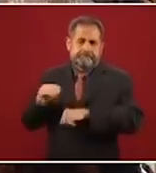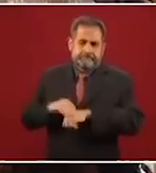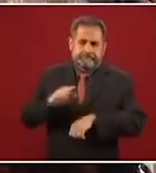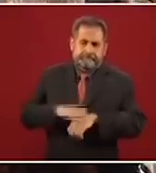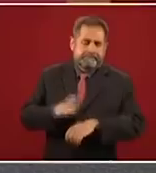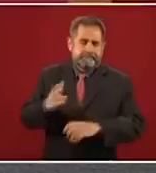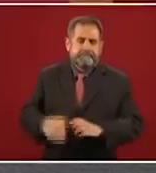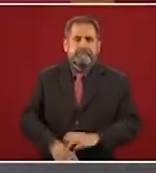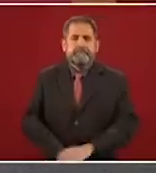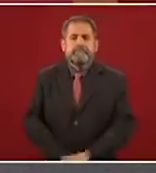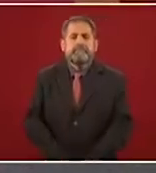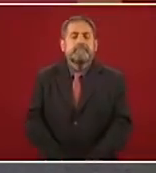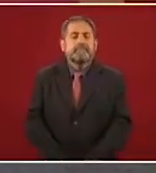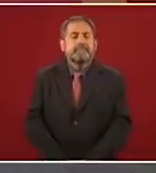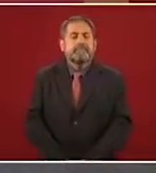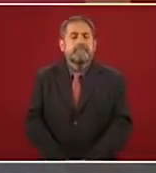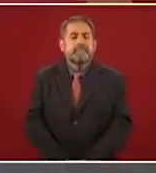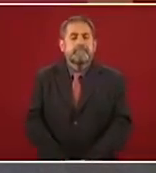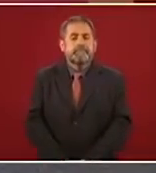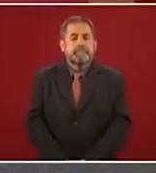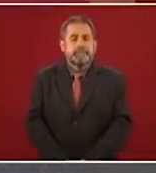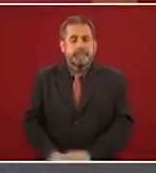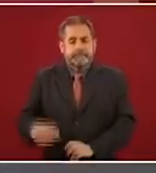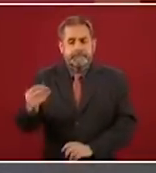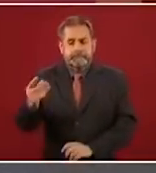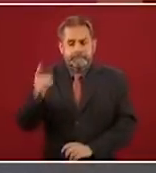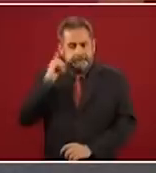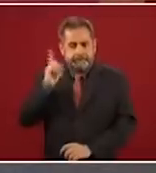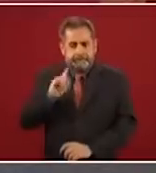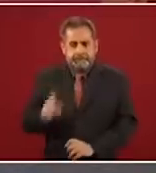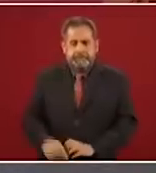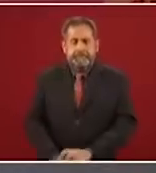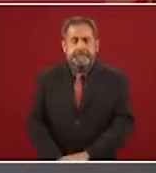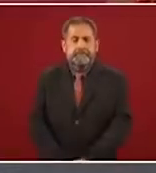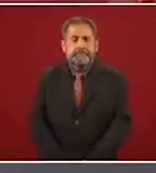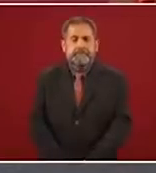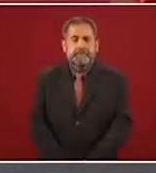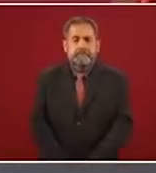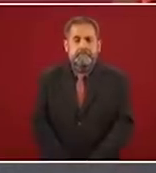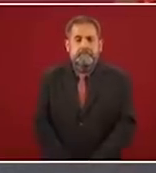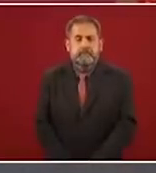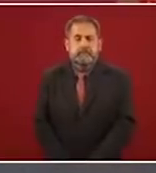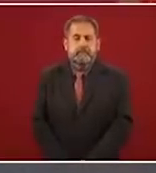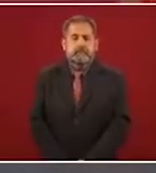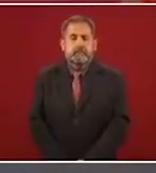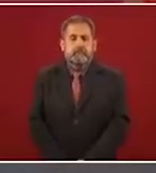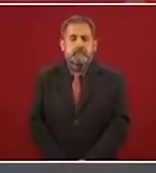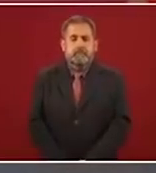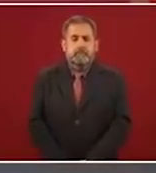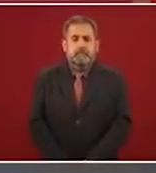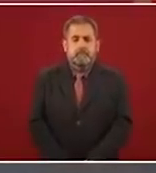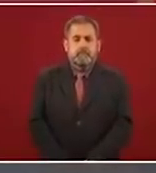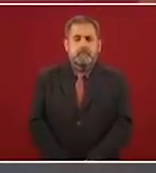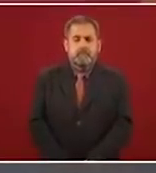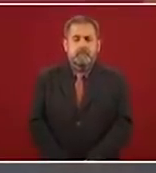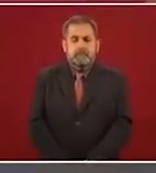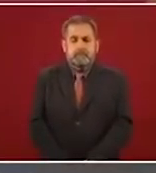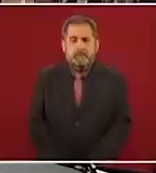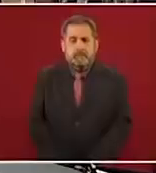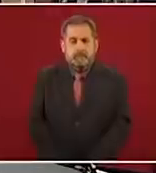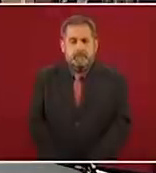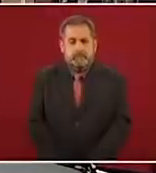los hospitales del país. Y todos esos indicadores son parte del cálculo de competitividad del